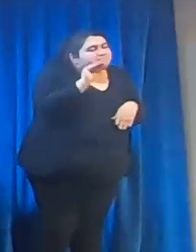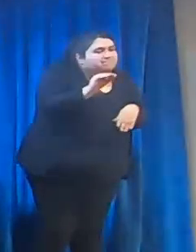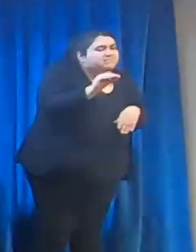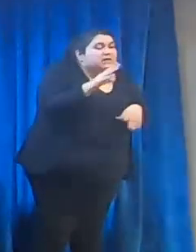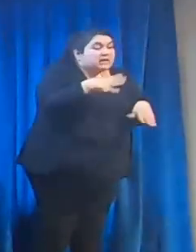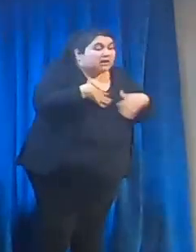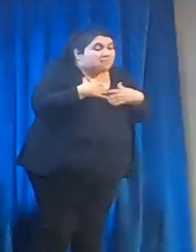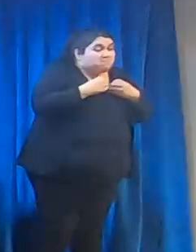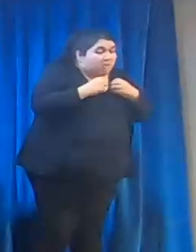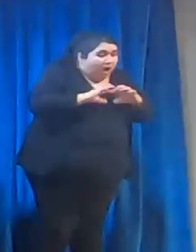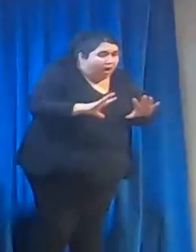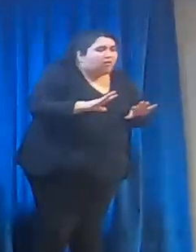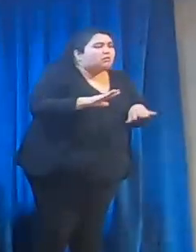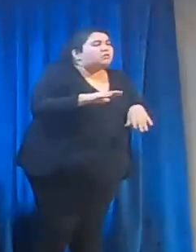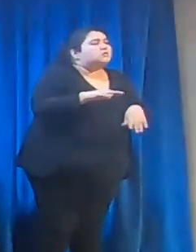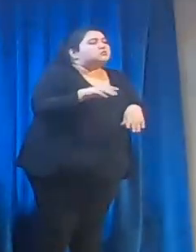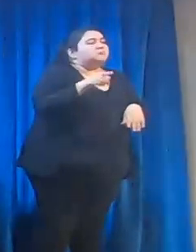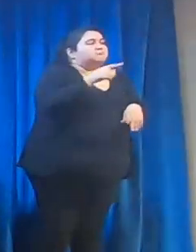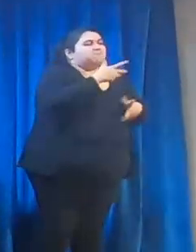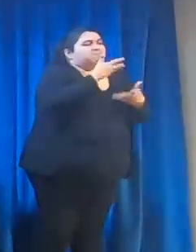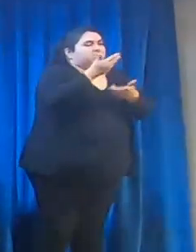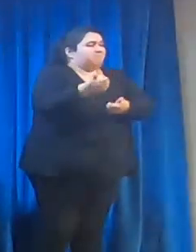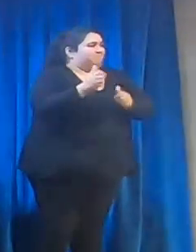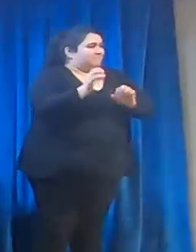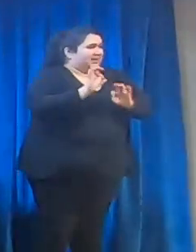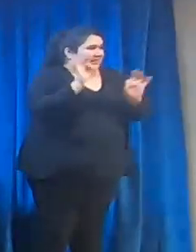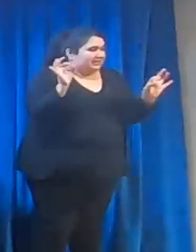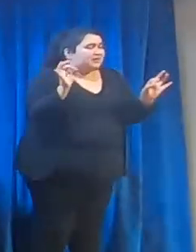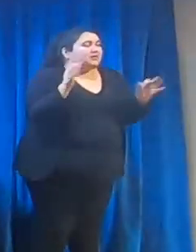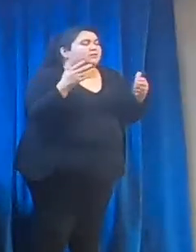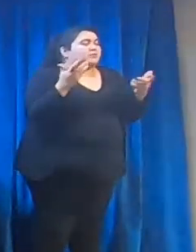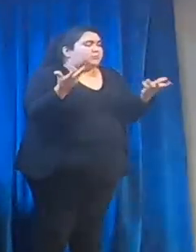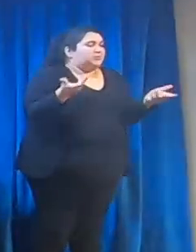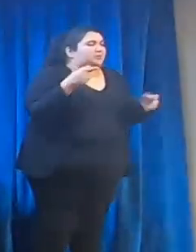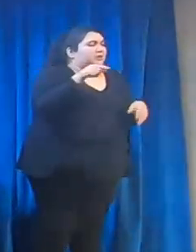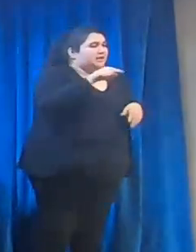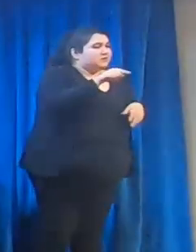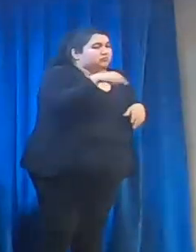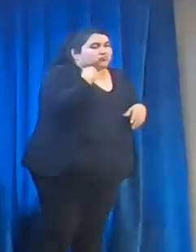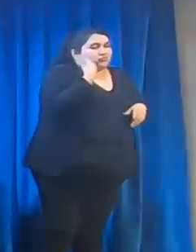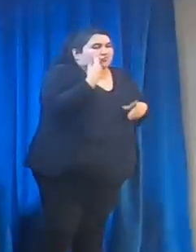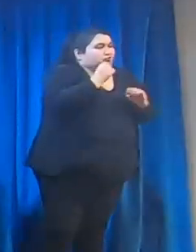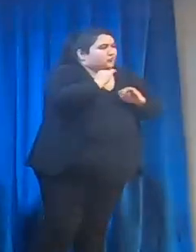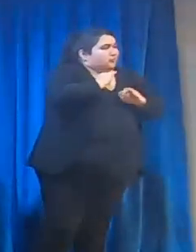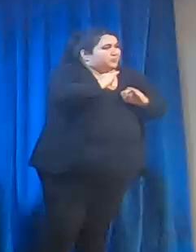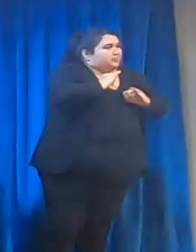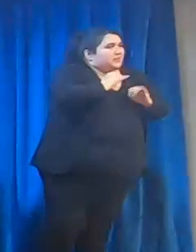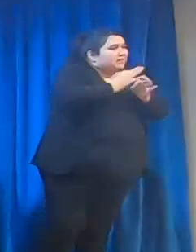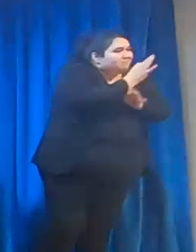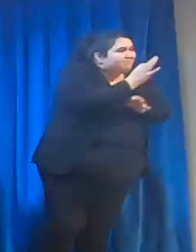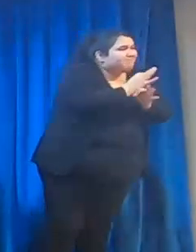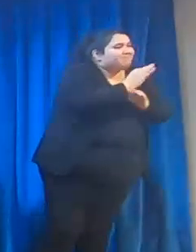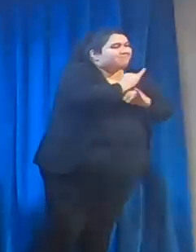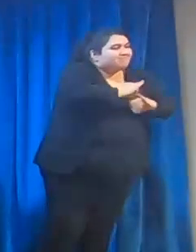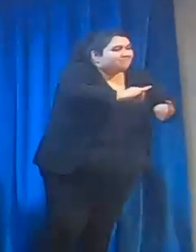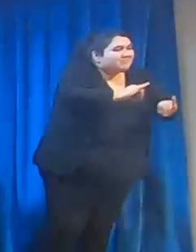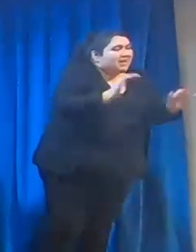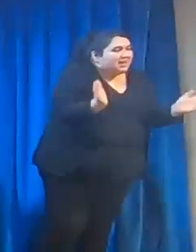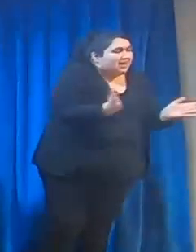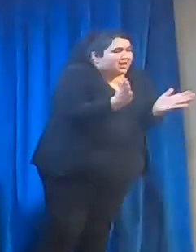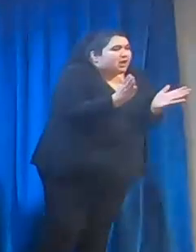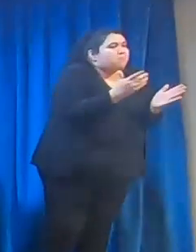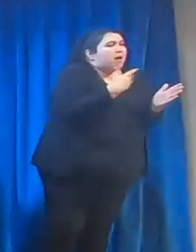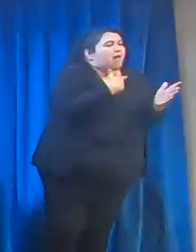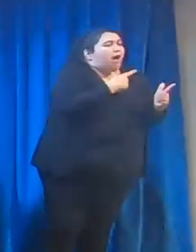pasó mal y que ellos no supieron defender. Me parece que si generamos, educamos para no atacar, no va a